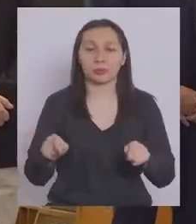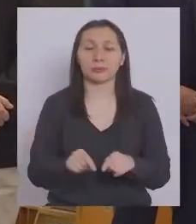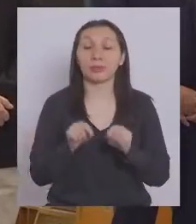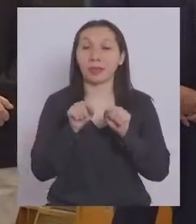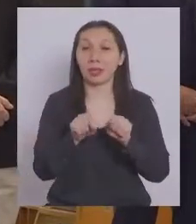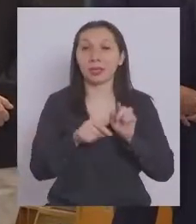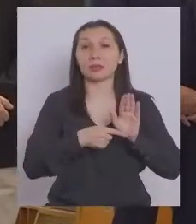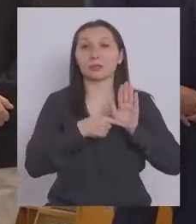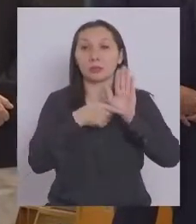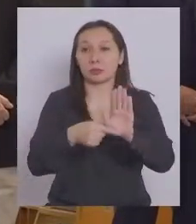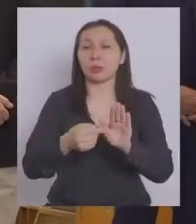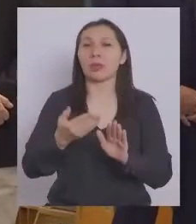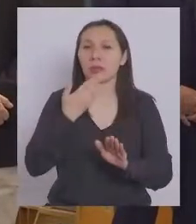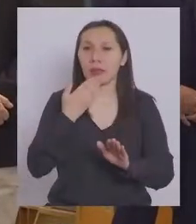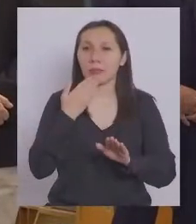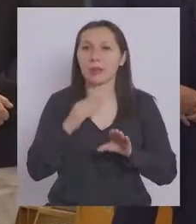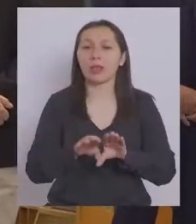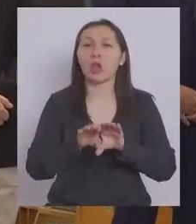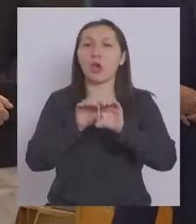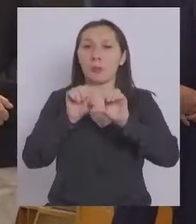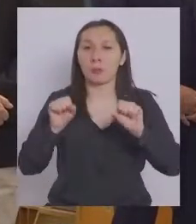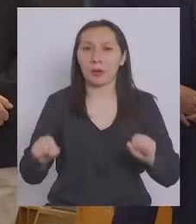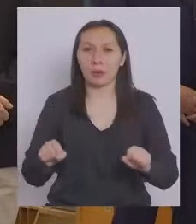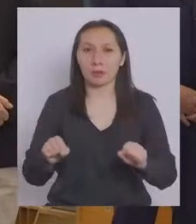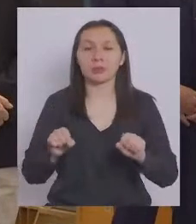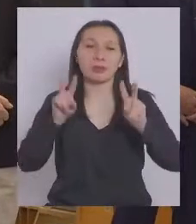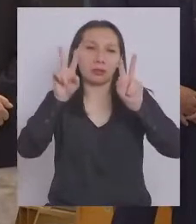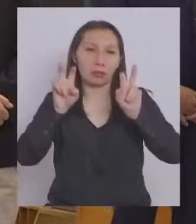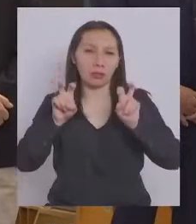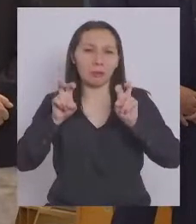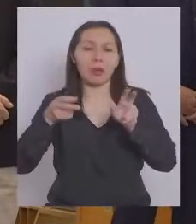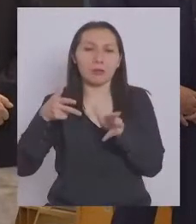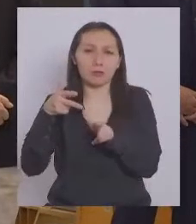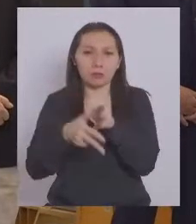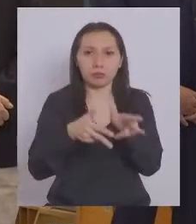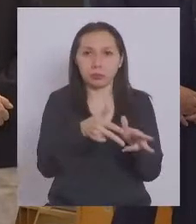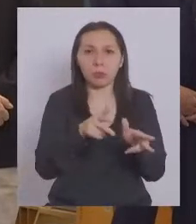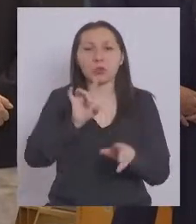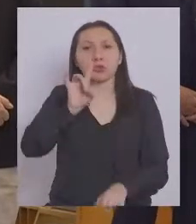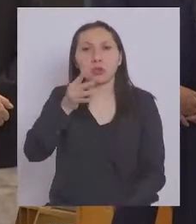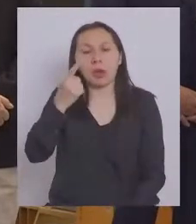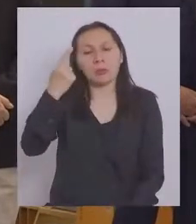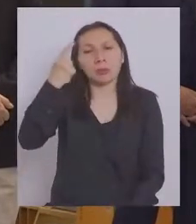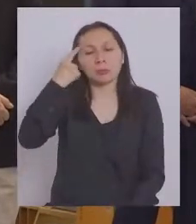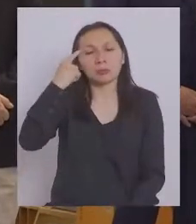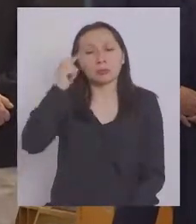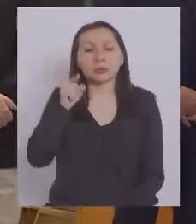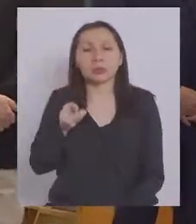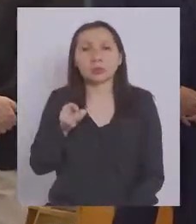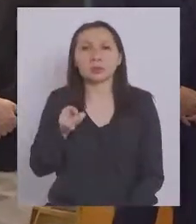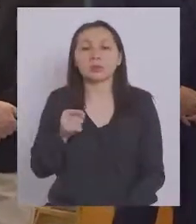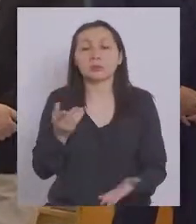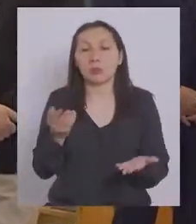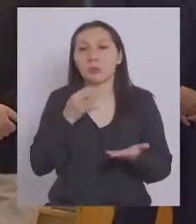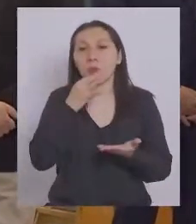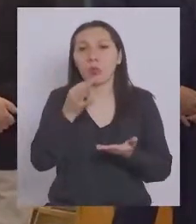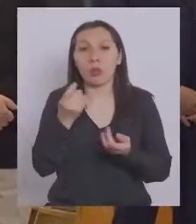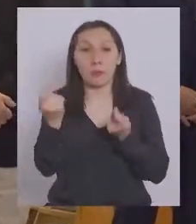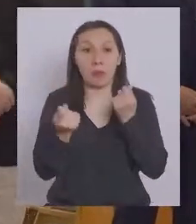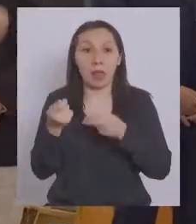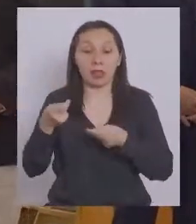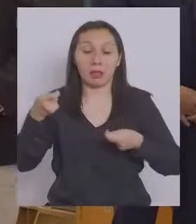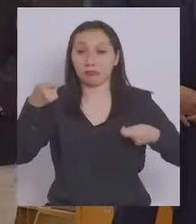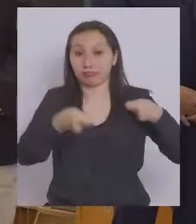Esto demuestra también el compromiso con el modo ferroviario, no solamente por, como digo, por la